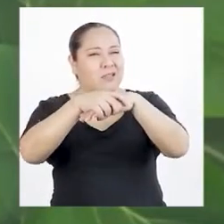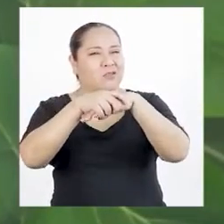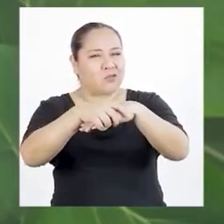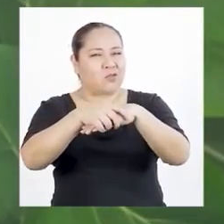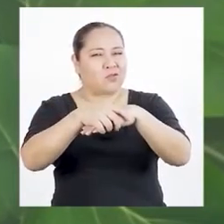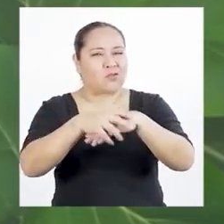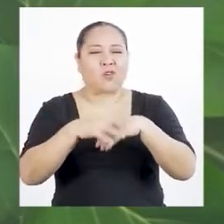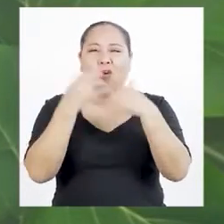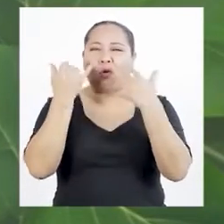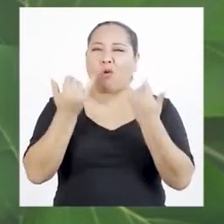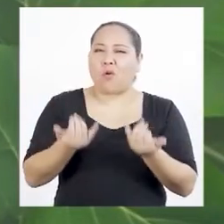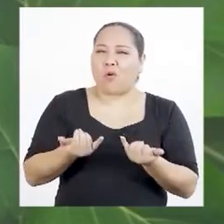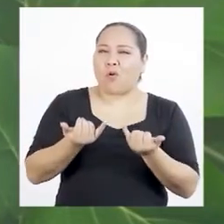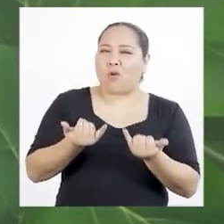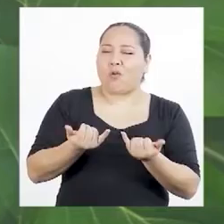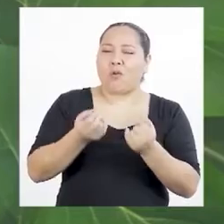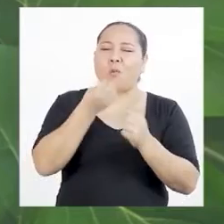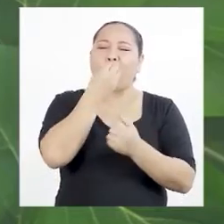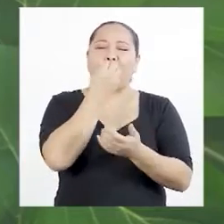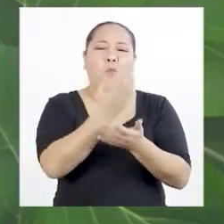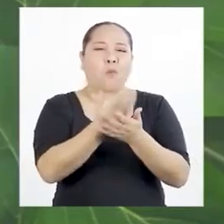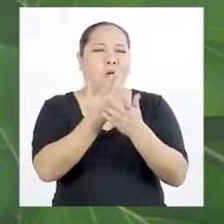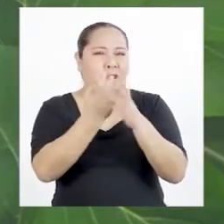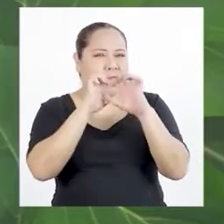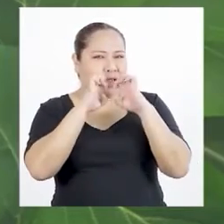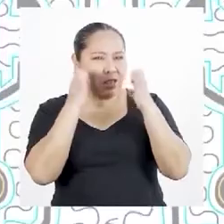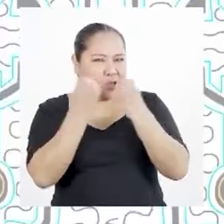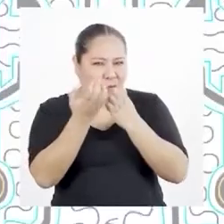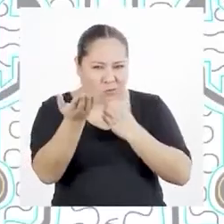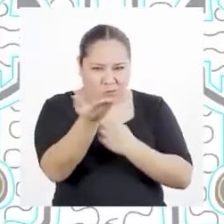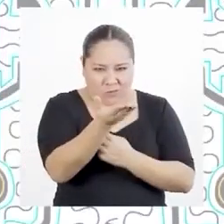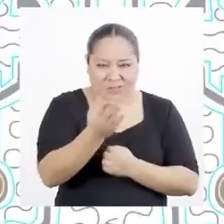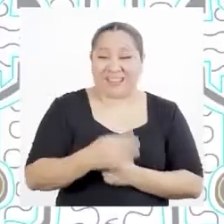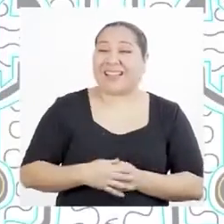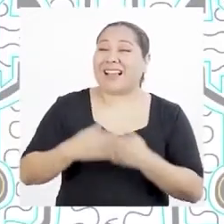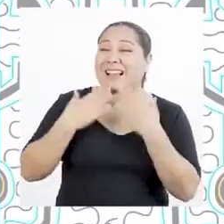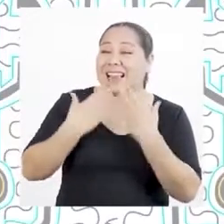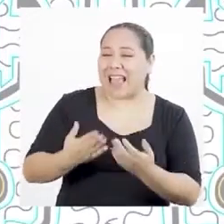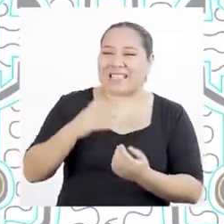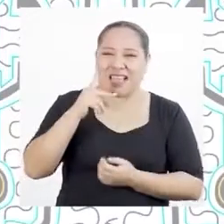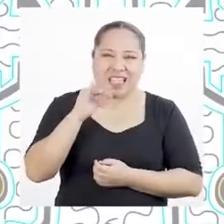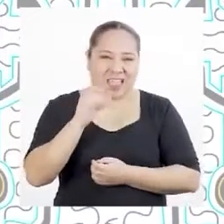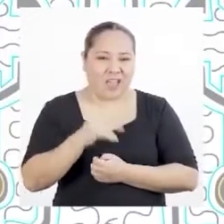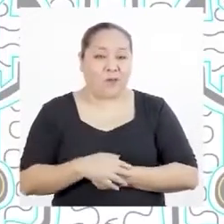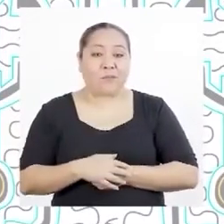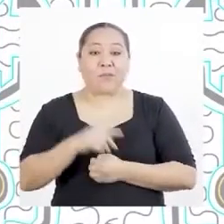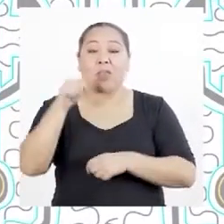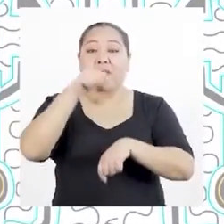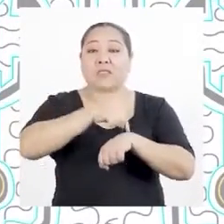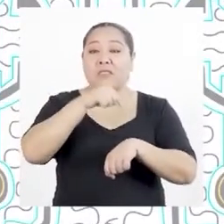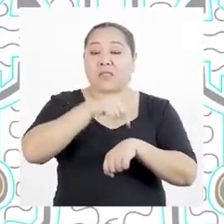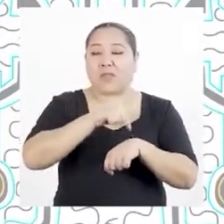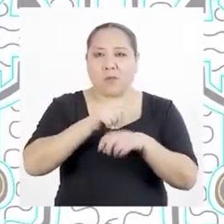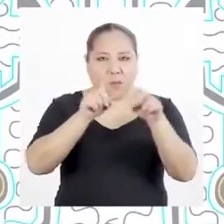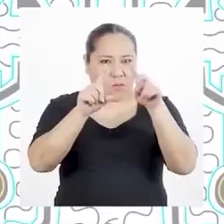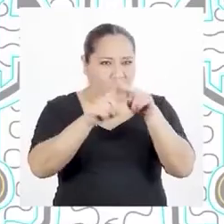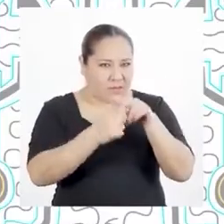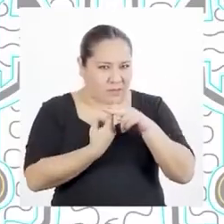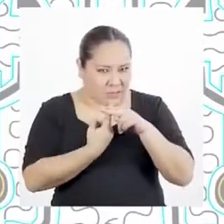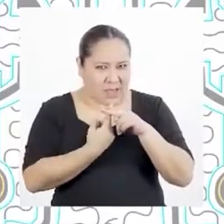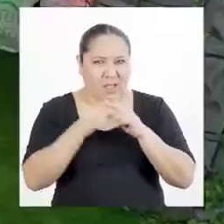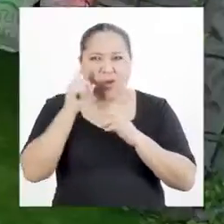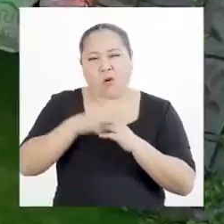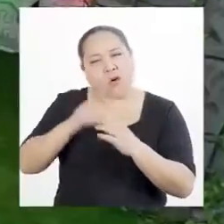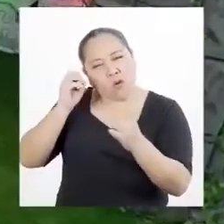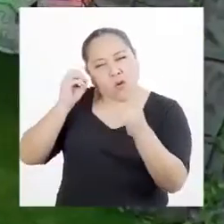¡Felicitaciones! ¡Un buen equipo son! Gracias, Decao. Ahora es momento de empezar con la misión del programa